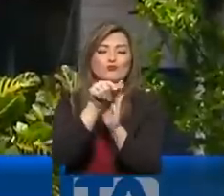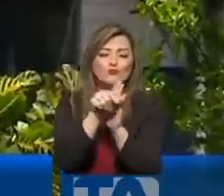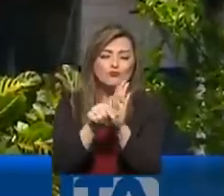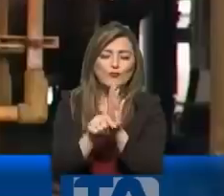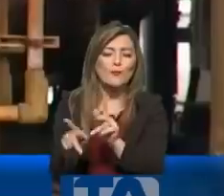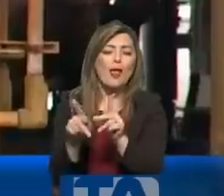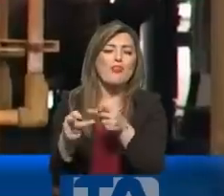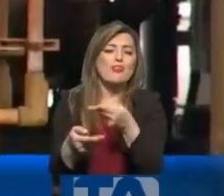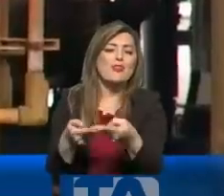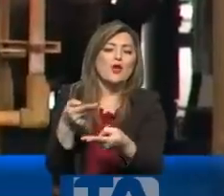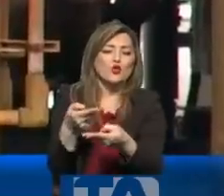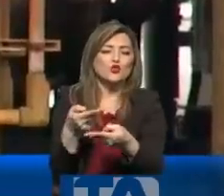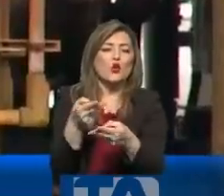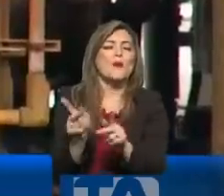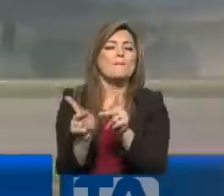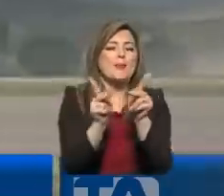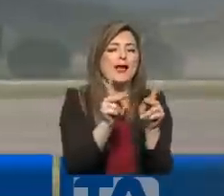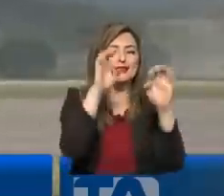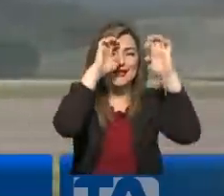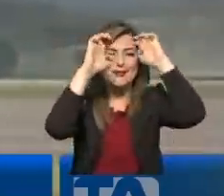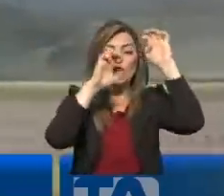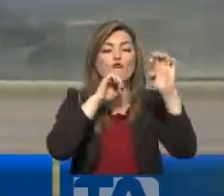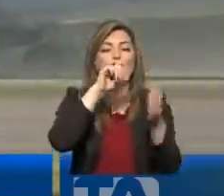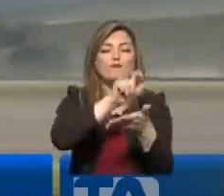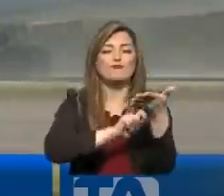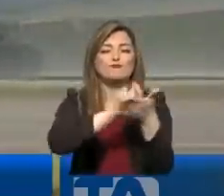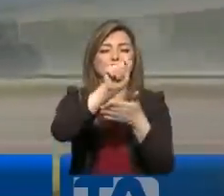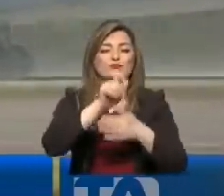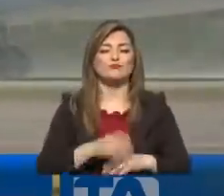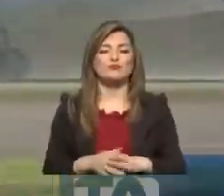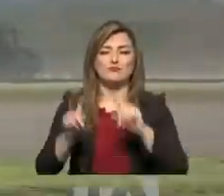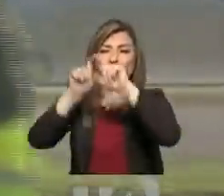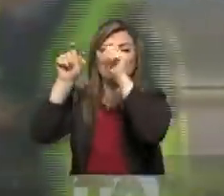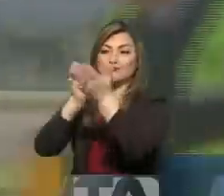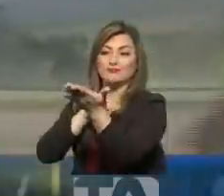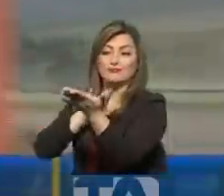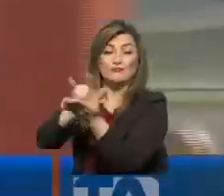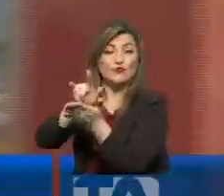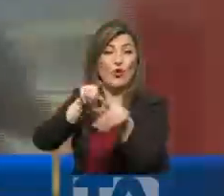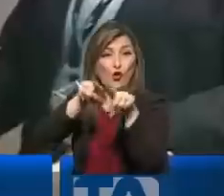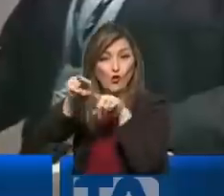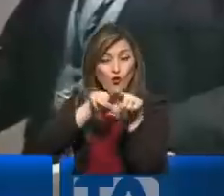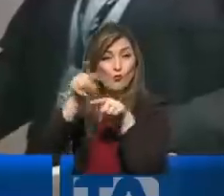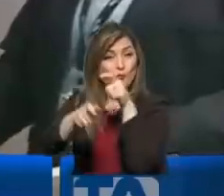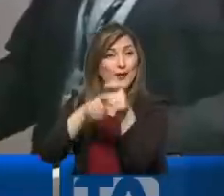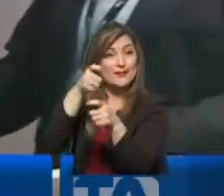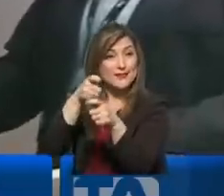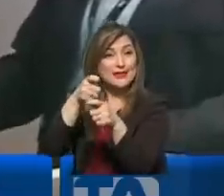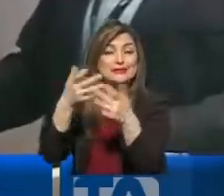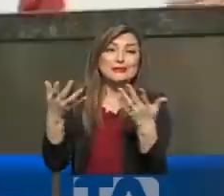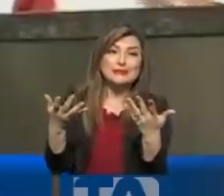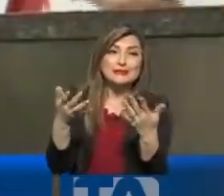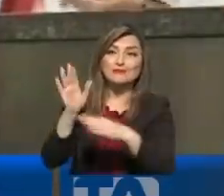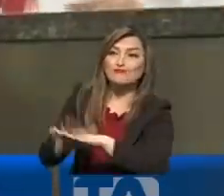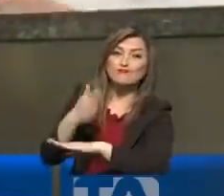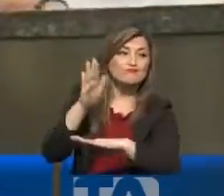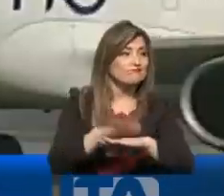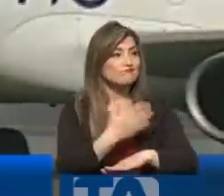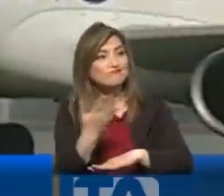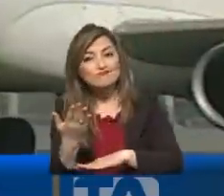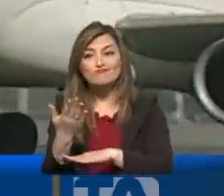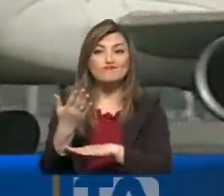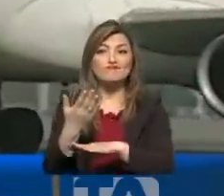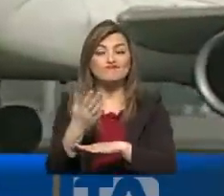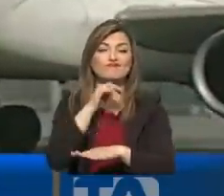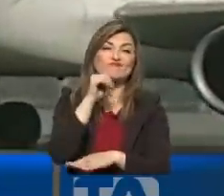plan de negocios y el plan estratégico. En el caso de TAME, el concurso para la venta de sus activos no convocó a los interesados esperados,